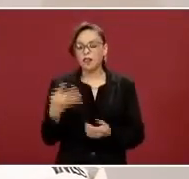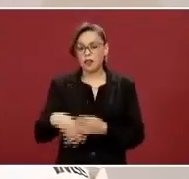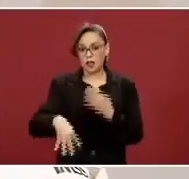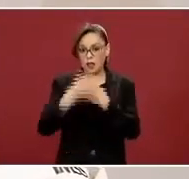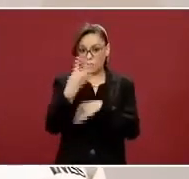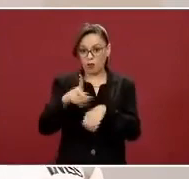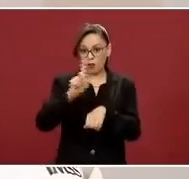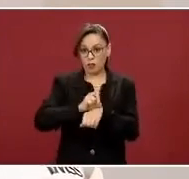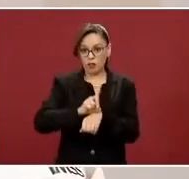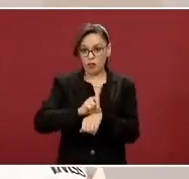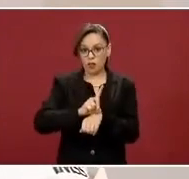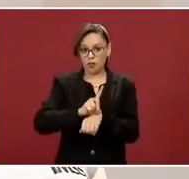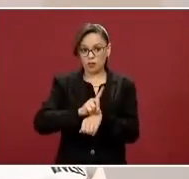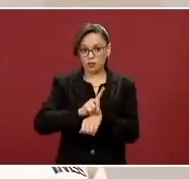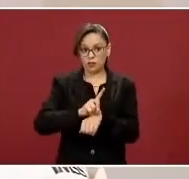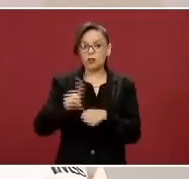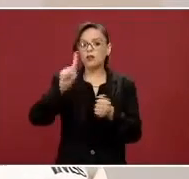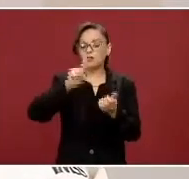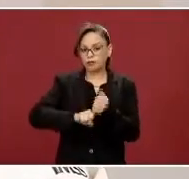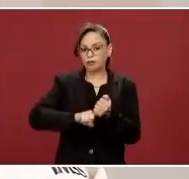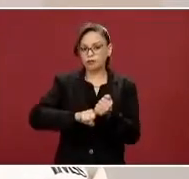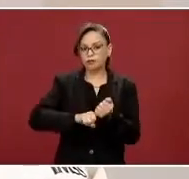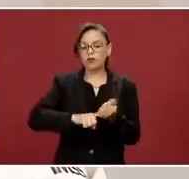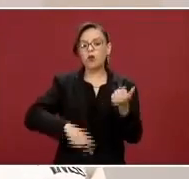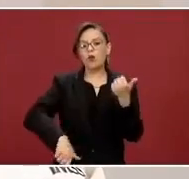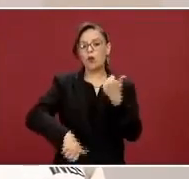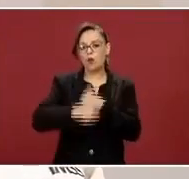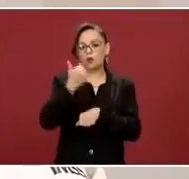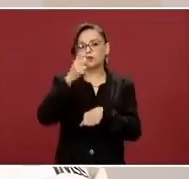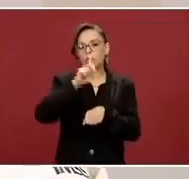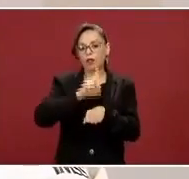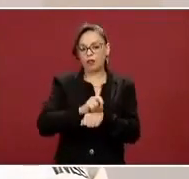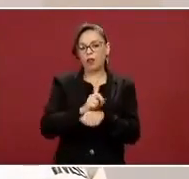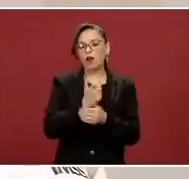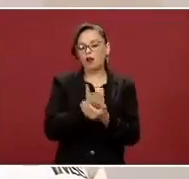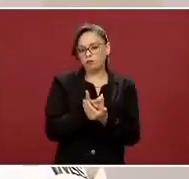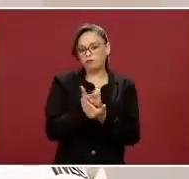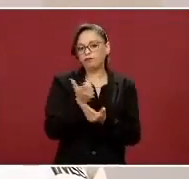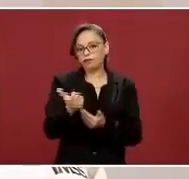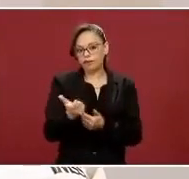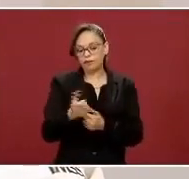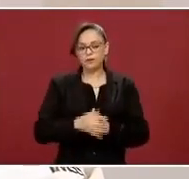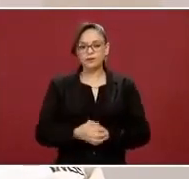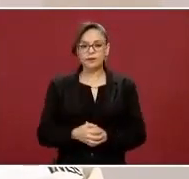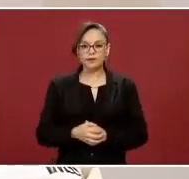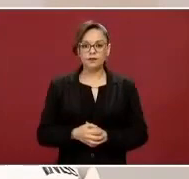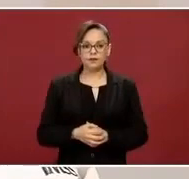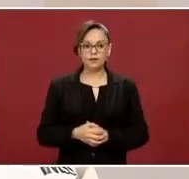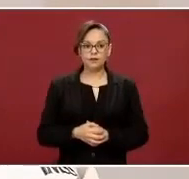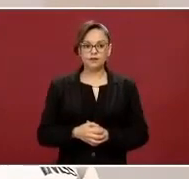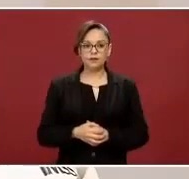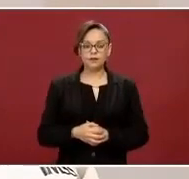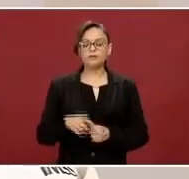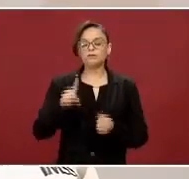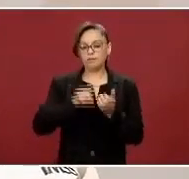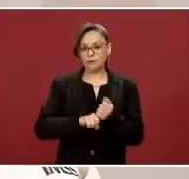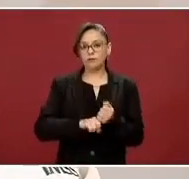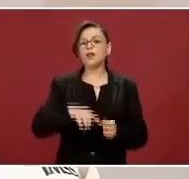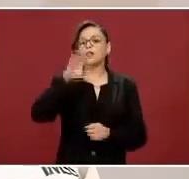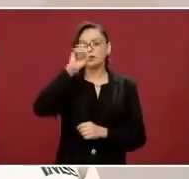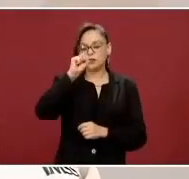es por 11 días, es lo que va y es el